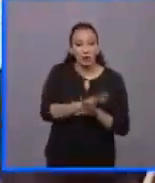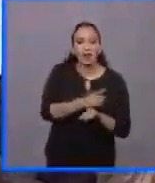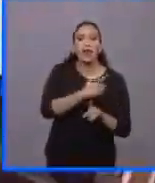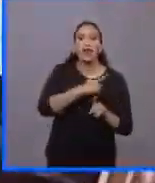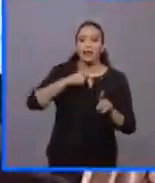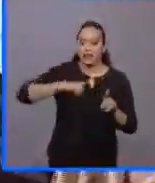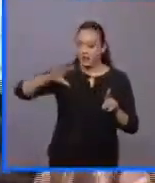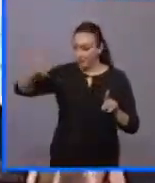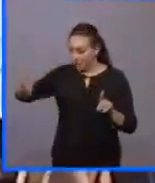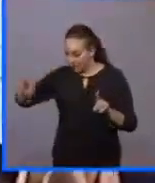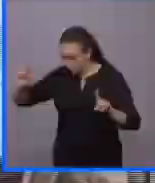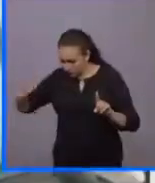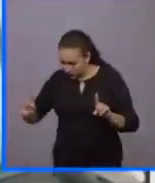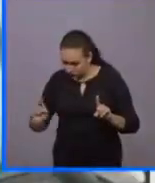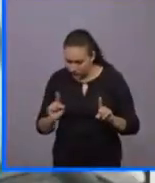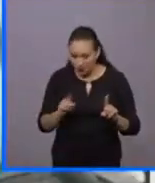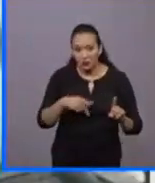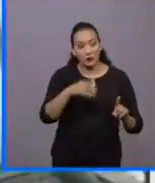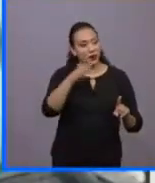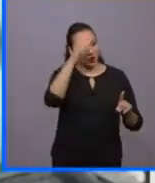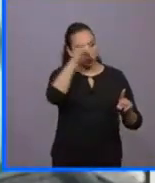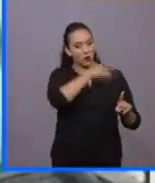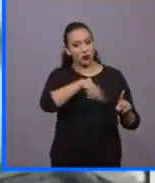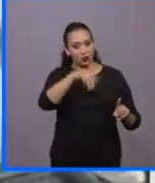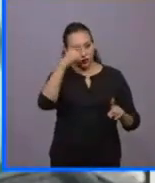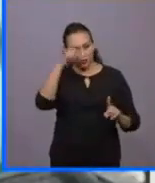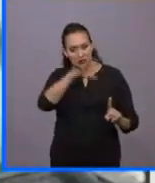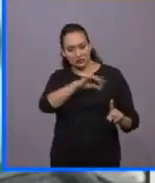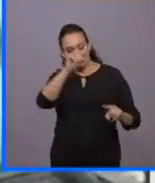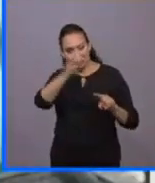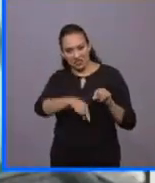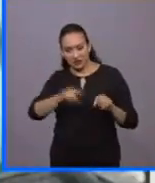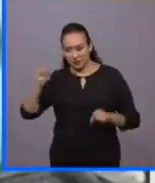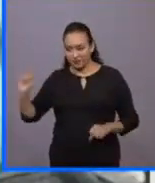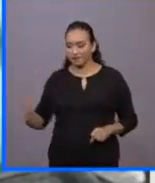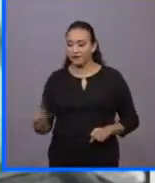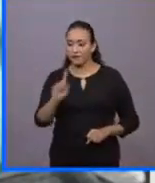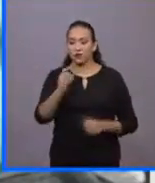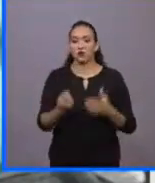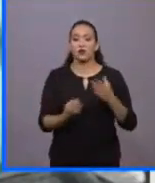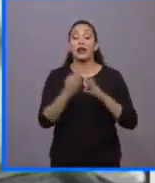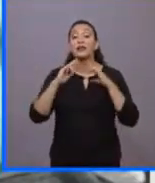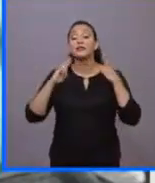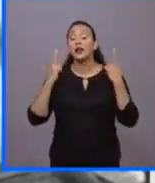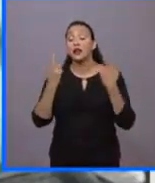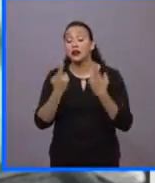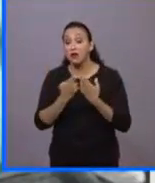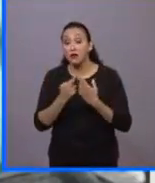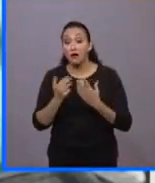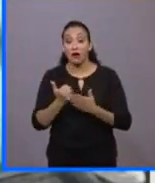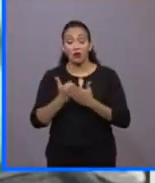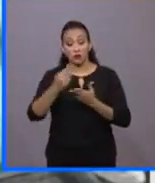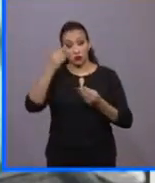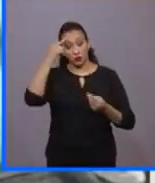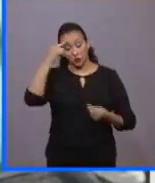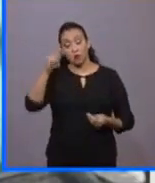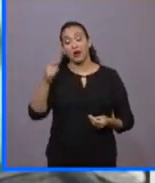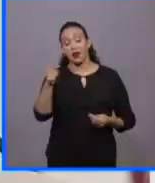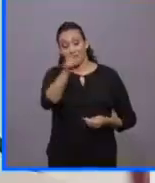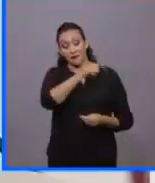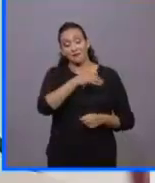quienes solicitan la remoción de Gómez Piedra. Indicó que la reunión fue un encuentro de acercamiento que dio